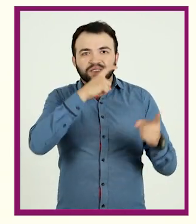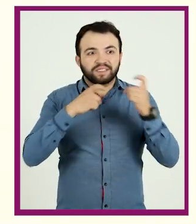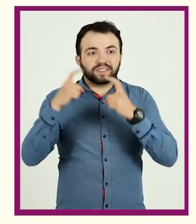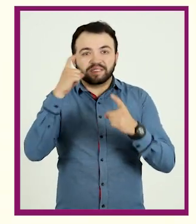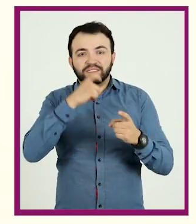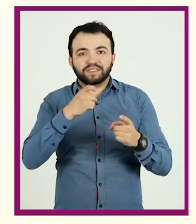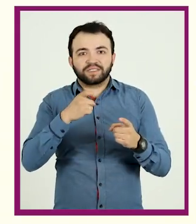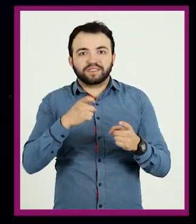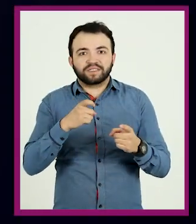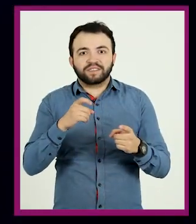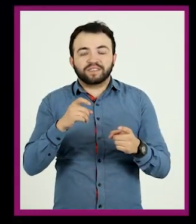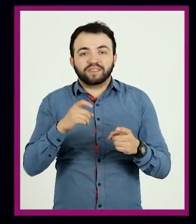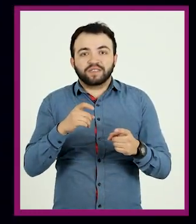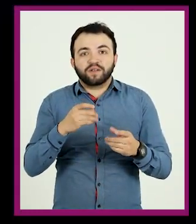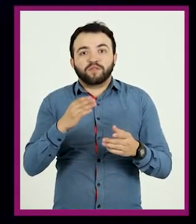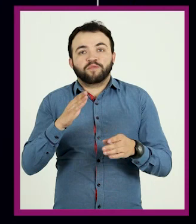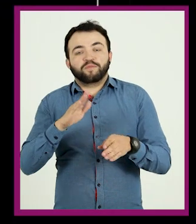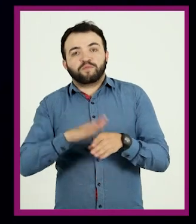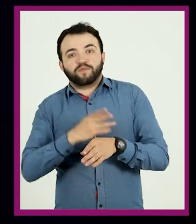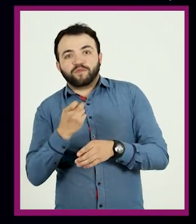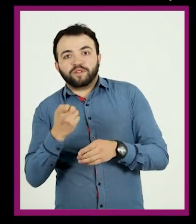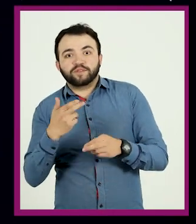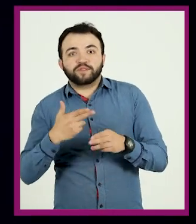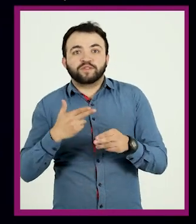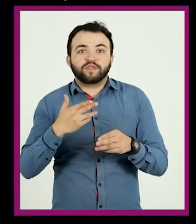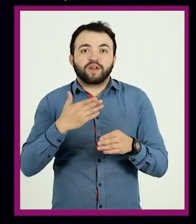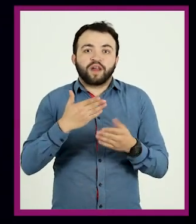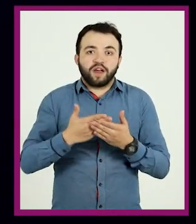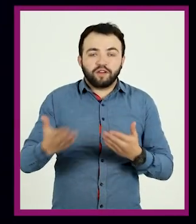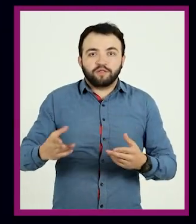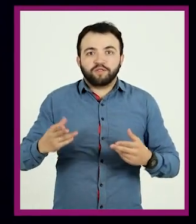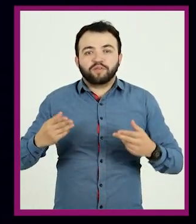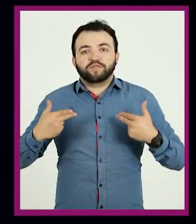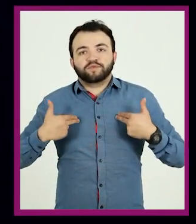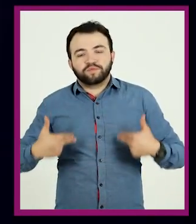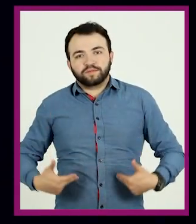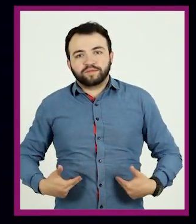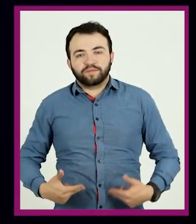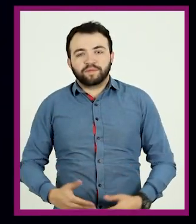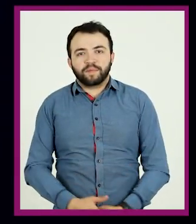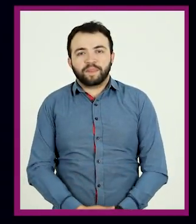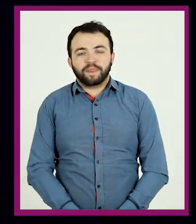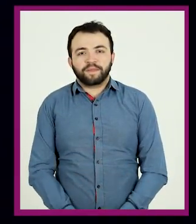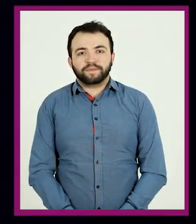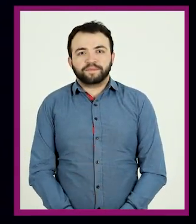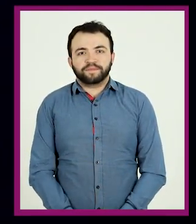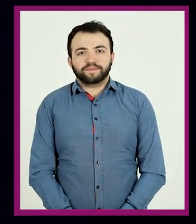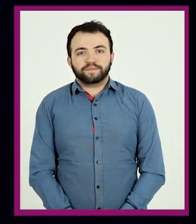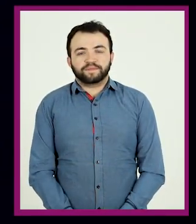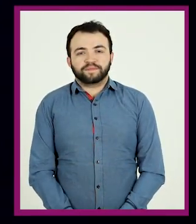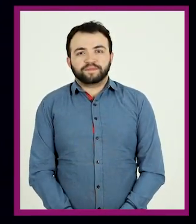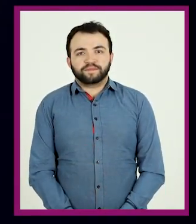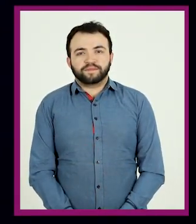las palabras. La historia de sus avatares es, por ello, también la de nuestra